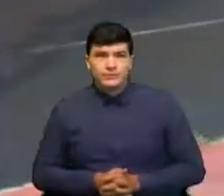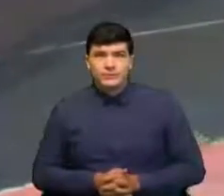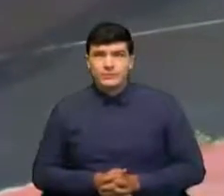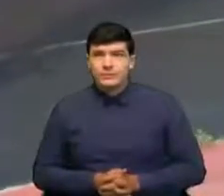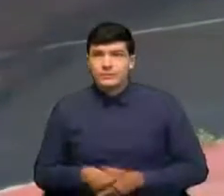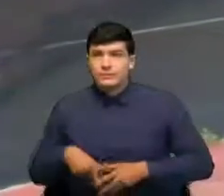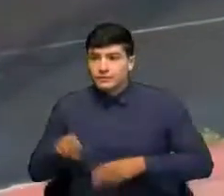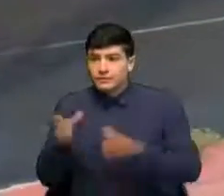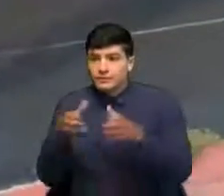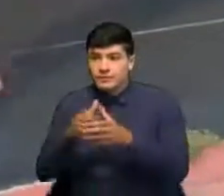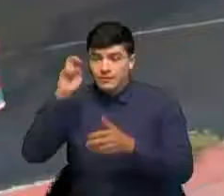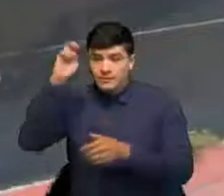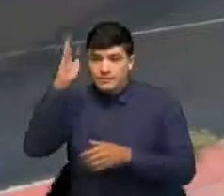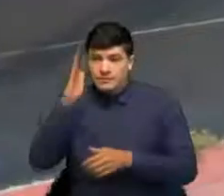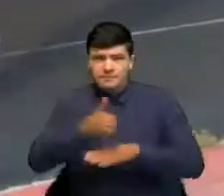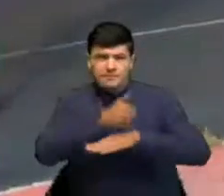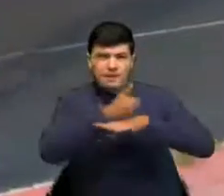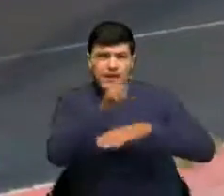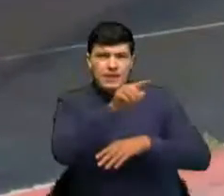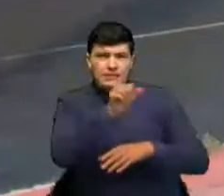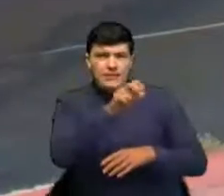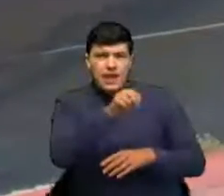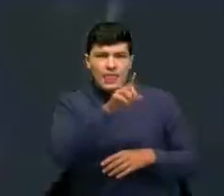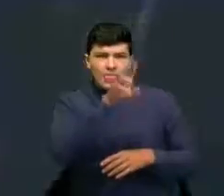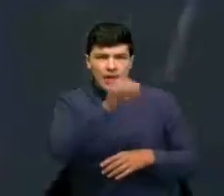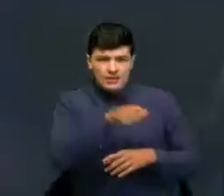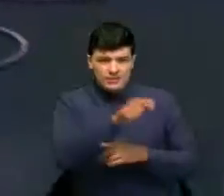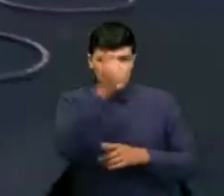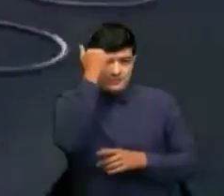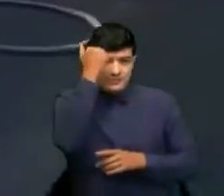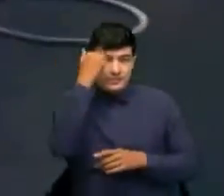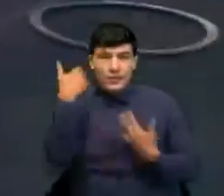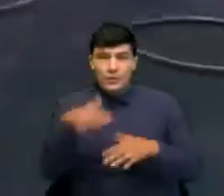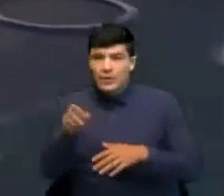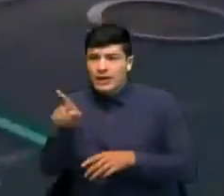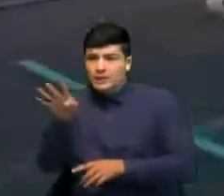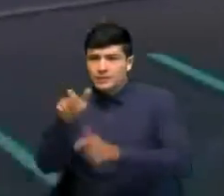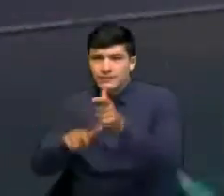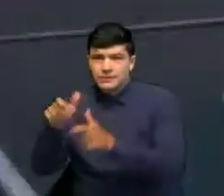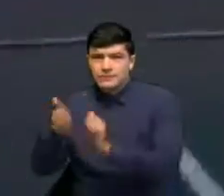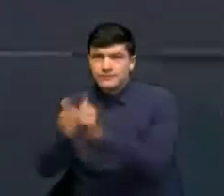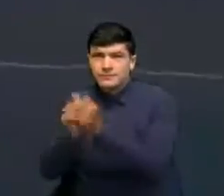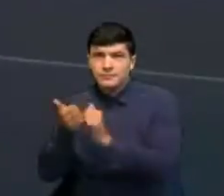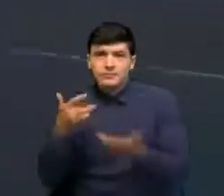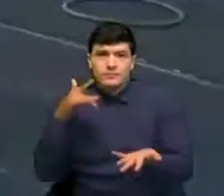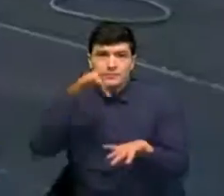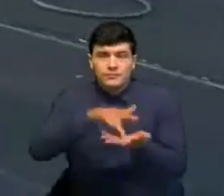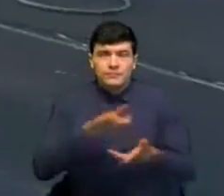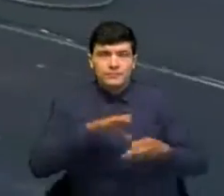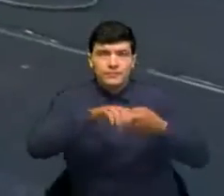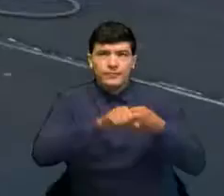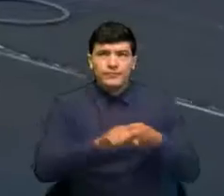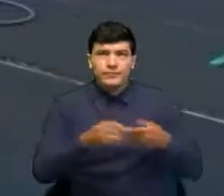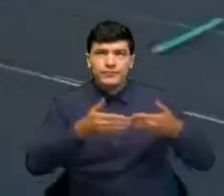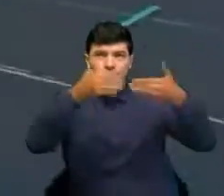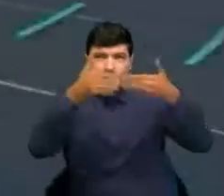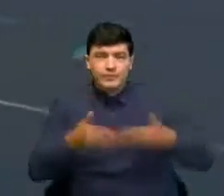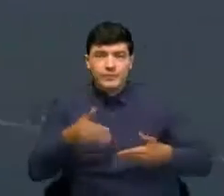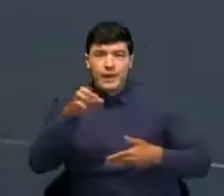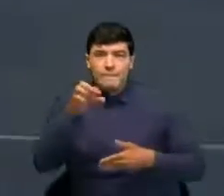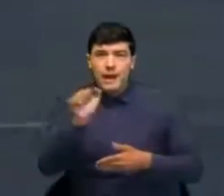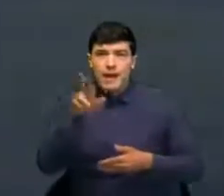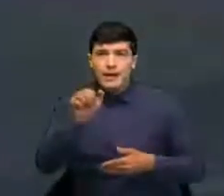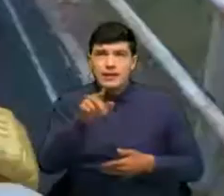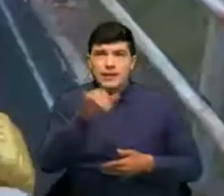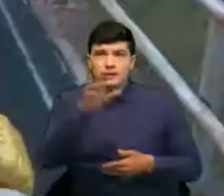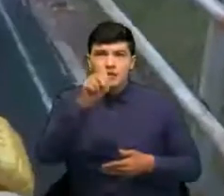La Selección Norte, dirigida por Sandra Cubides, asistirá con 14 deportistas a la cita paranacional. El objetivo planteado